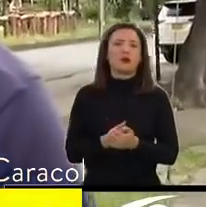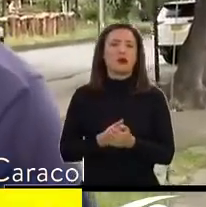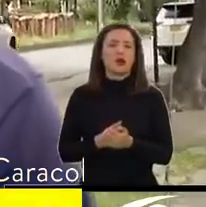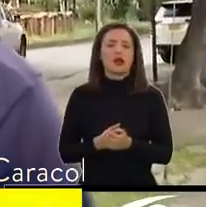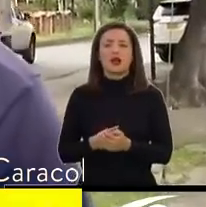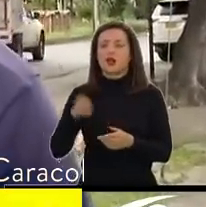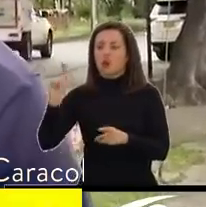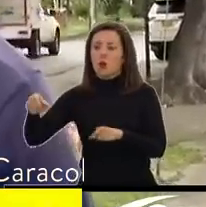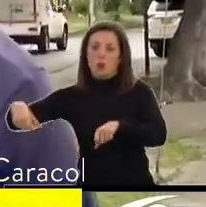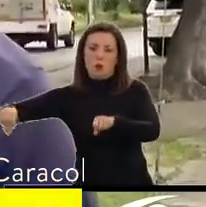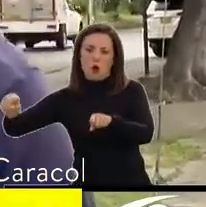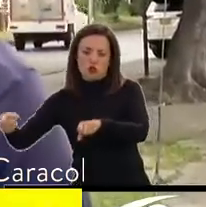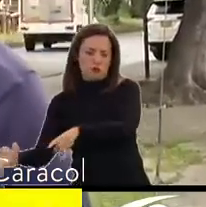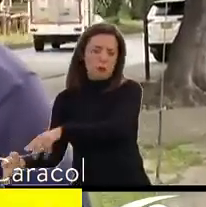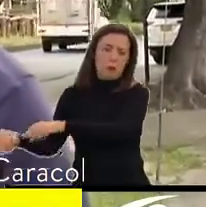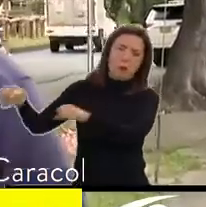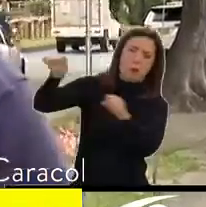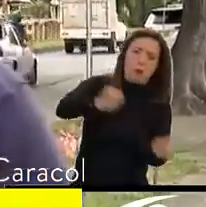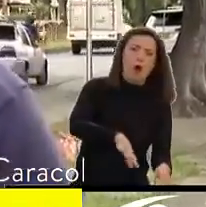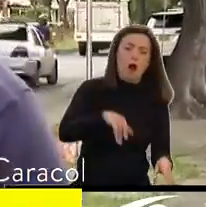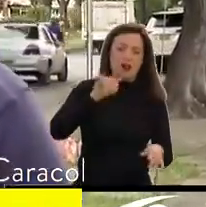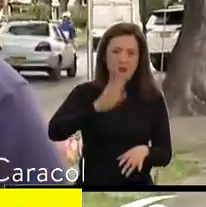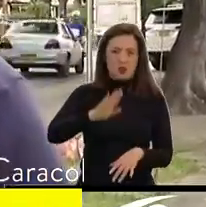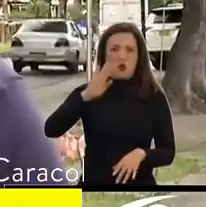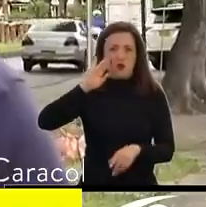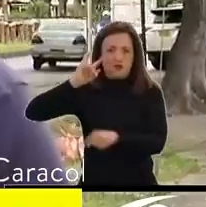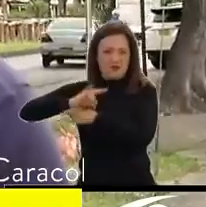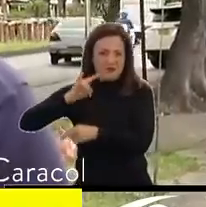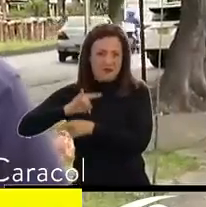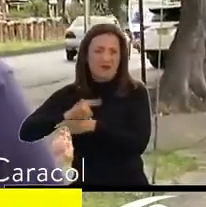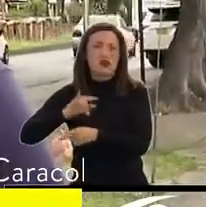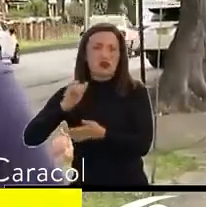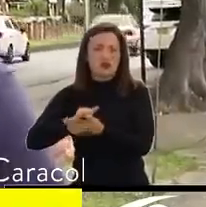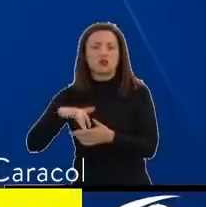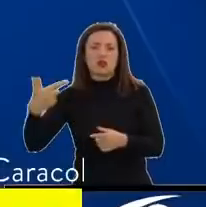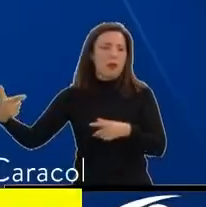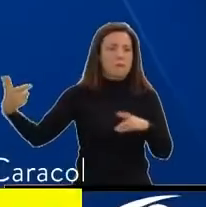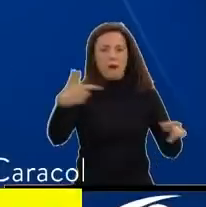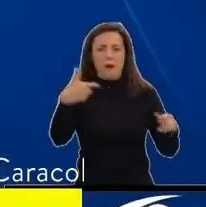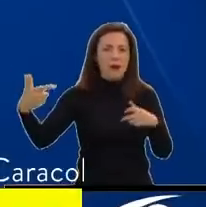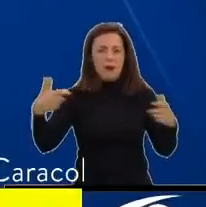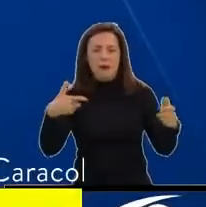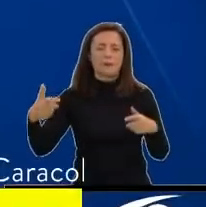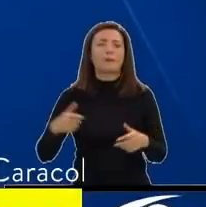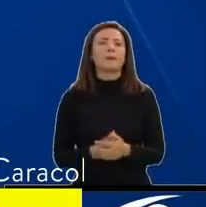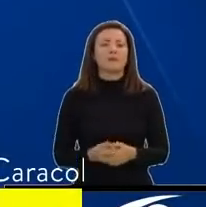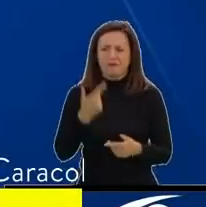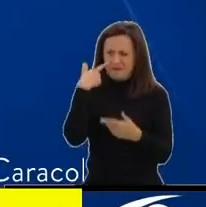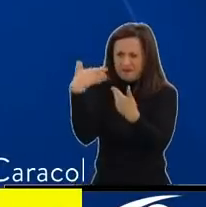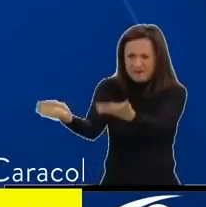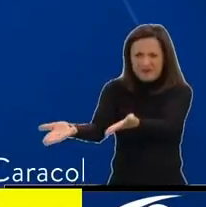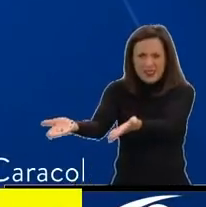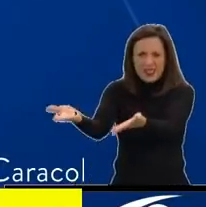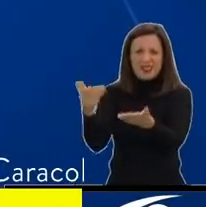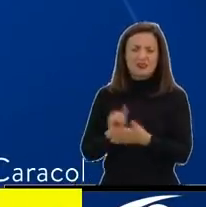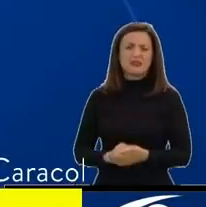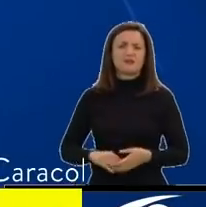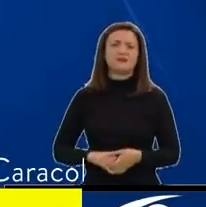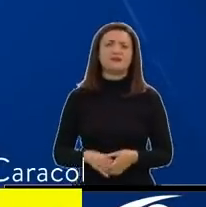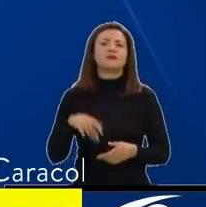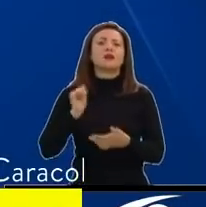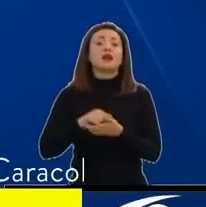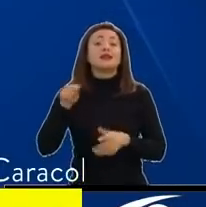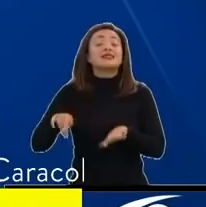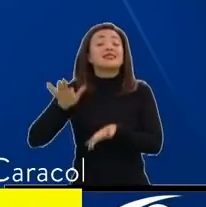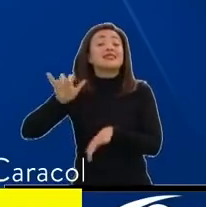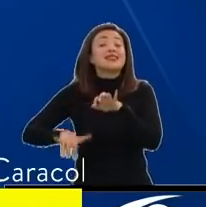guardas. De un momento a otro los guardas sacan pistola y empiezan a dispararle a los manes. ¡Miren la gaminería! La Secretaría de Movilidad de Cali